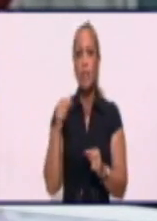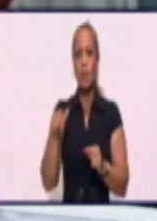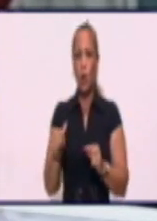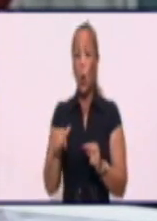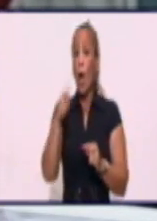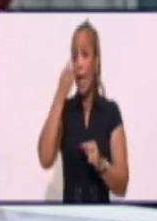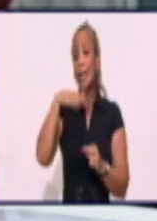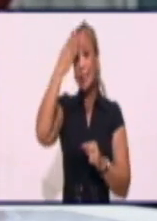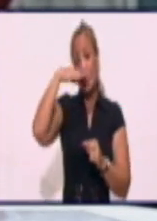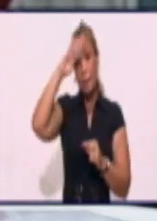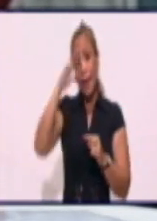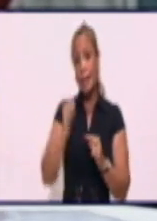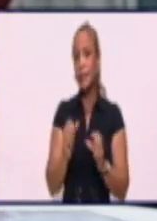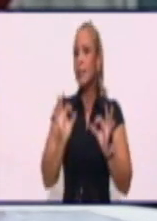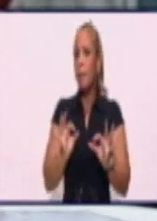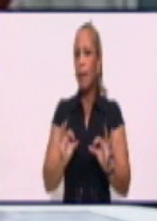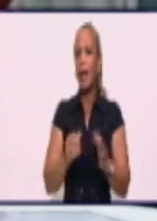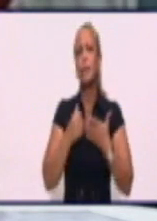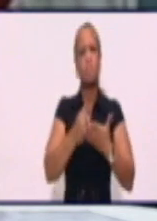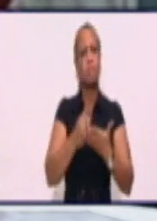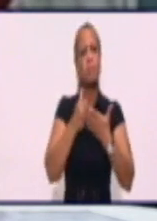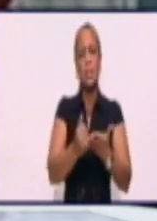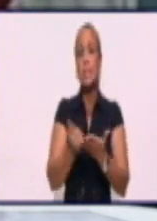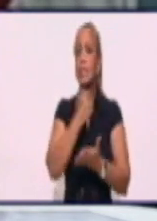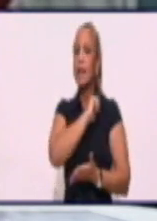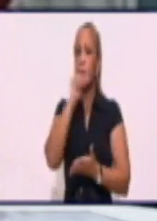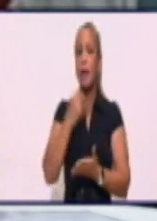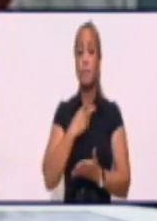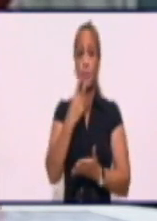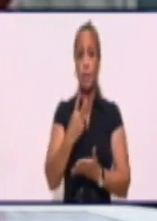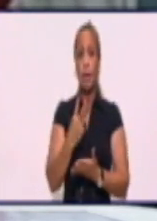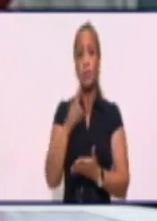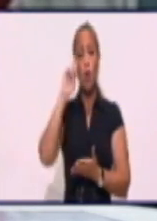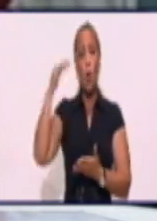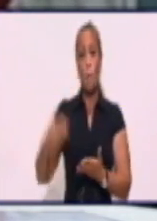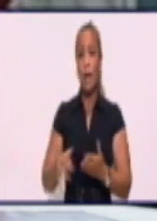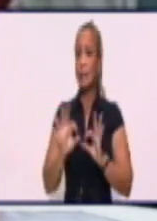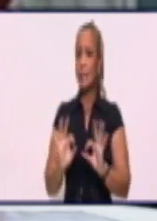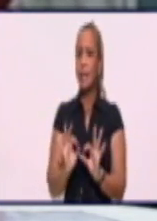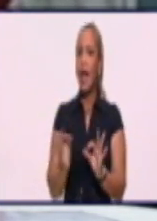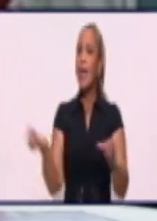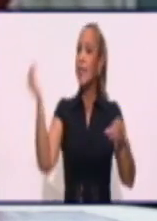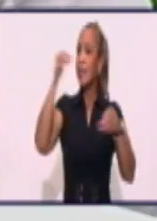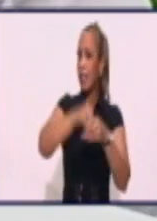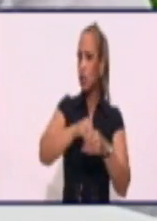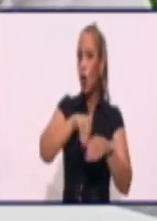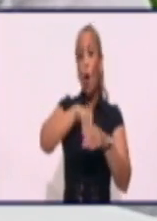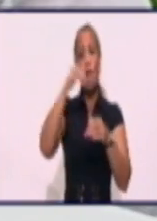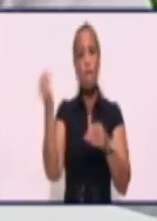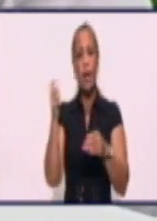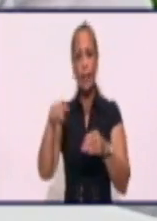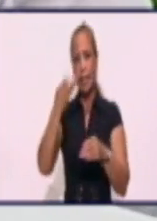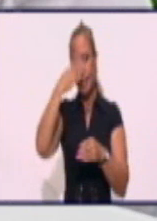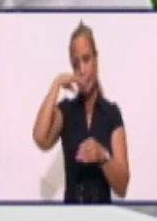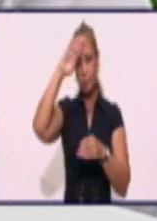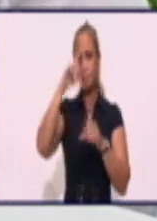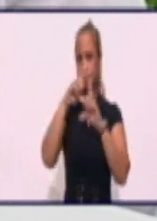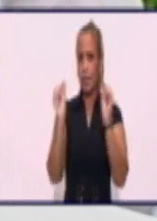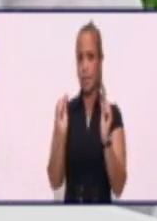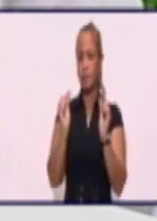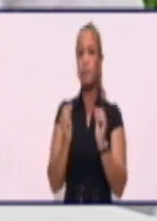esfuerzo para salvar vidas humanas, ya sea dentro o fuera de este país. El doctor Iglesias llegó hace algunos